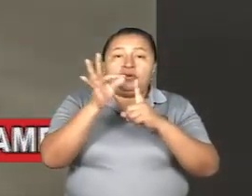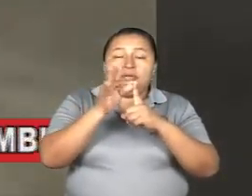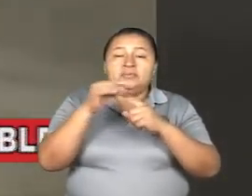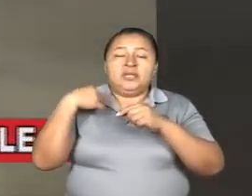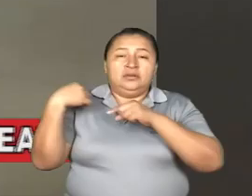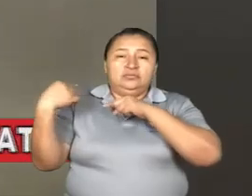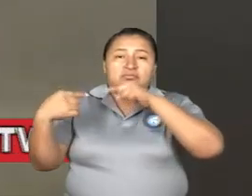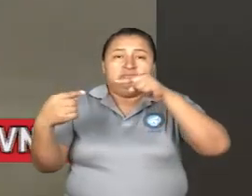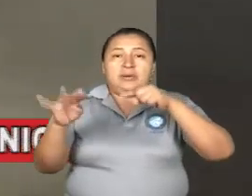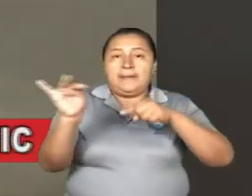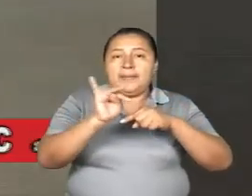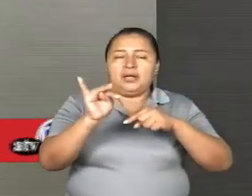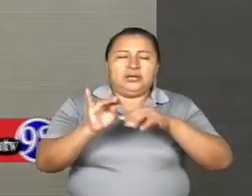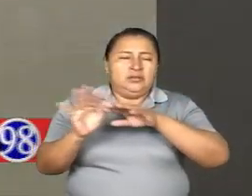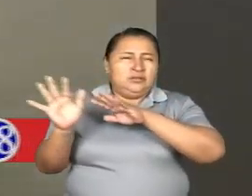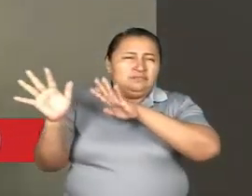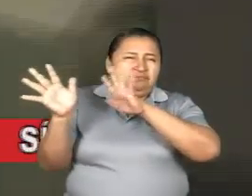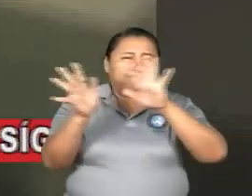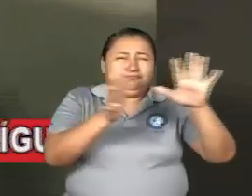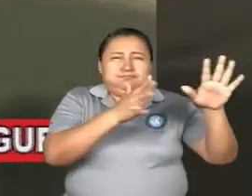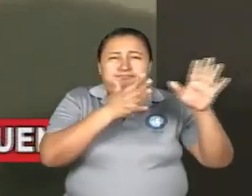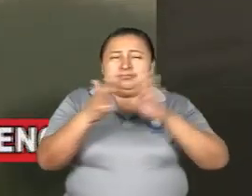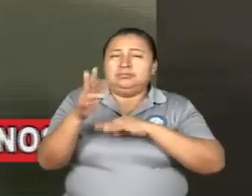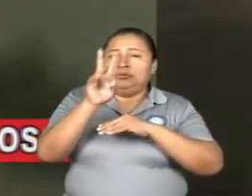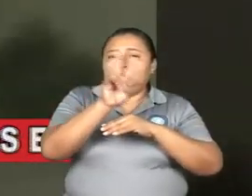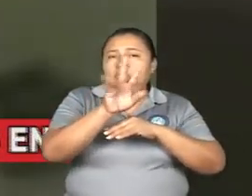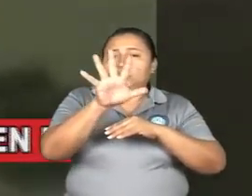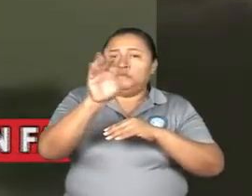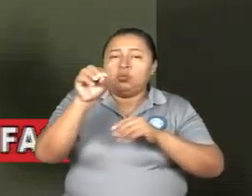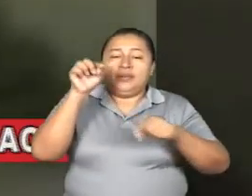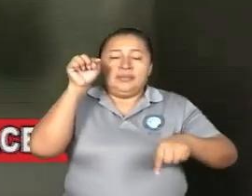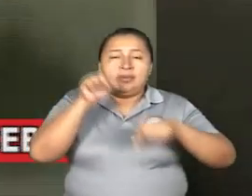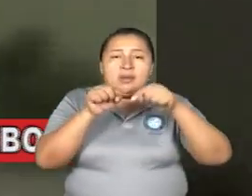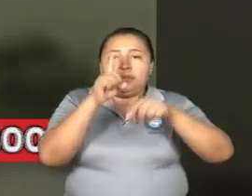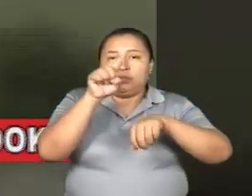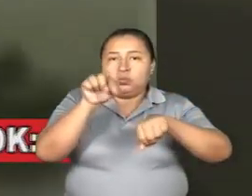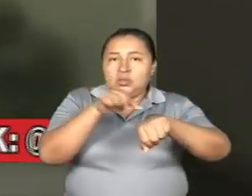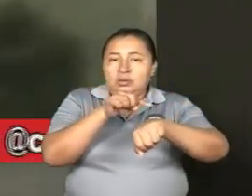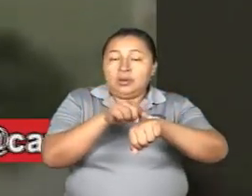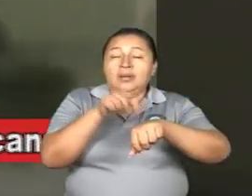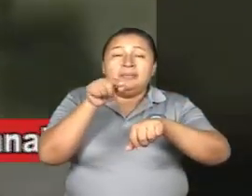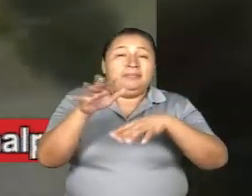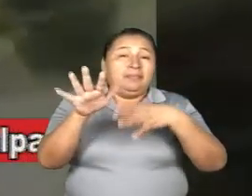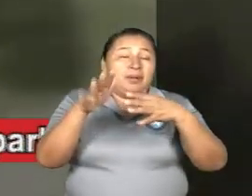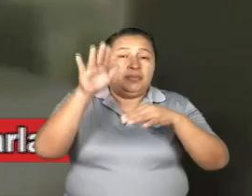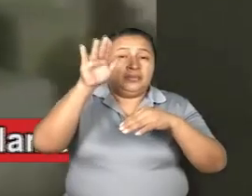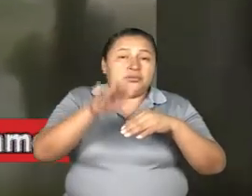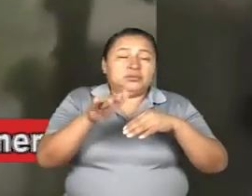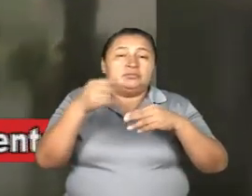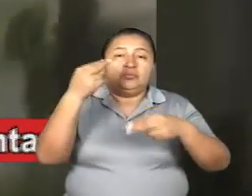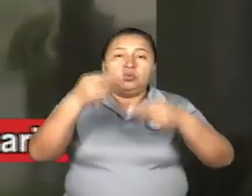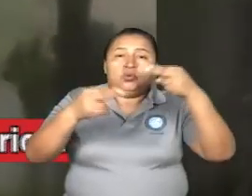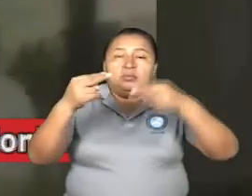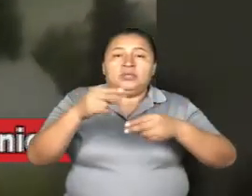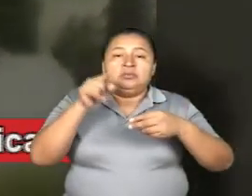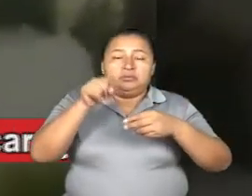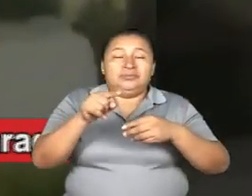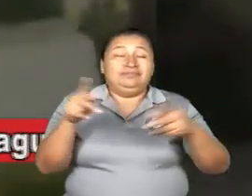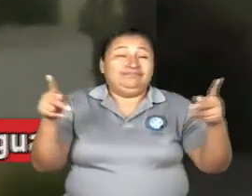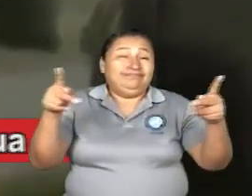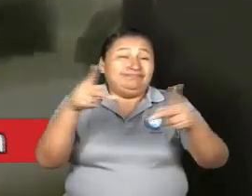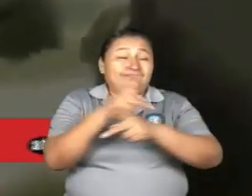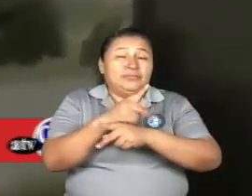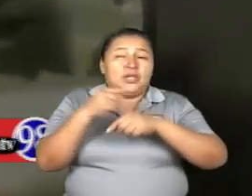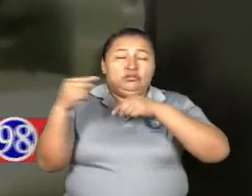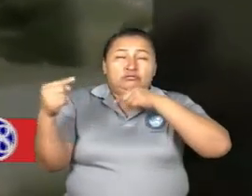este miércoles con vientos máximos sostenidos de 250 kilómetros por hora, a poco menos de catalogarse como un extremadamente